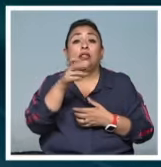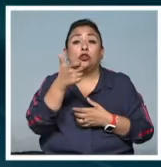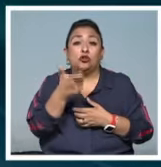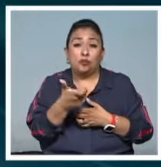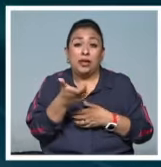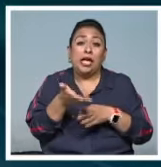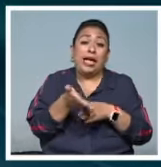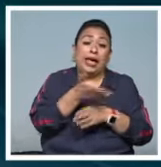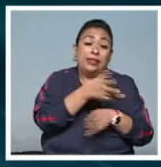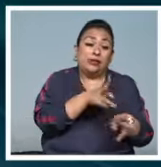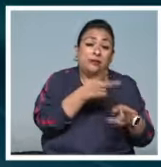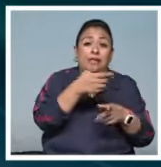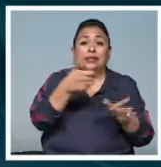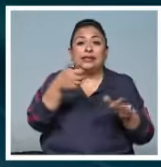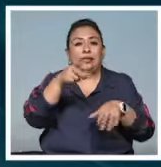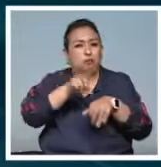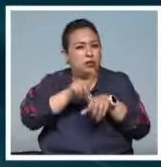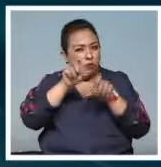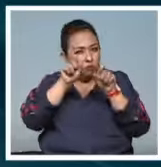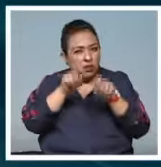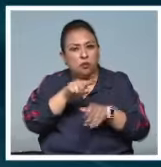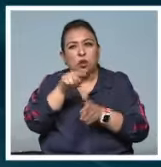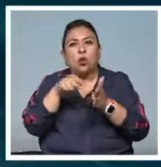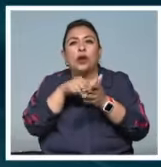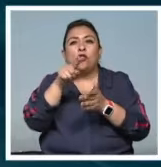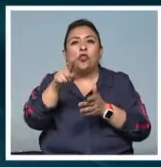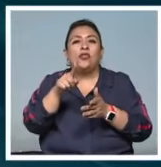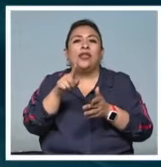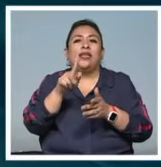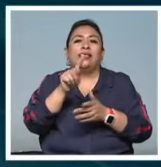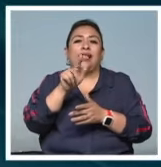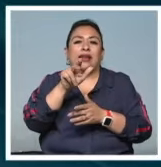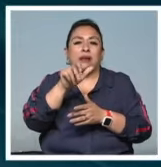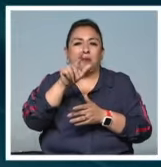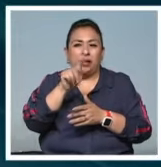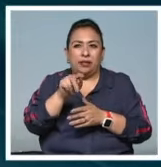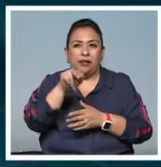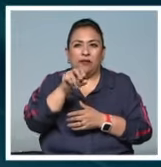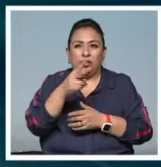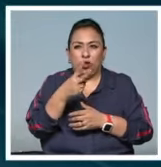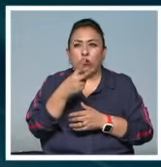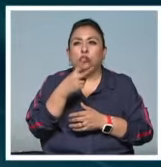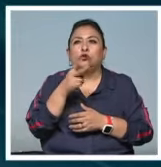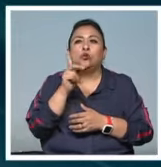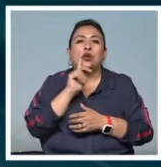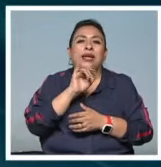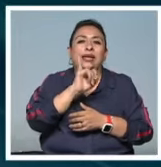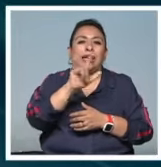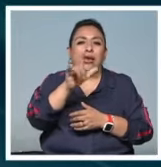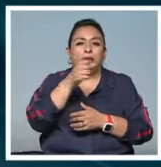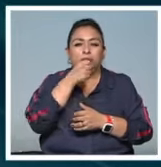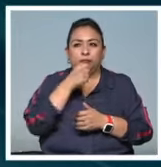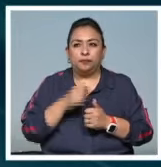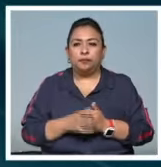en preventa y 600 el día del evento en el recinto de Tlalnepantla. Para Noticias 22, Ileana Luna.